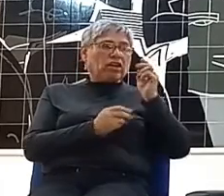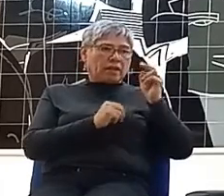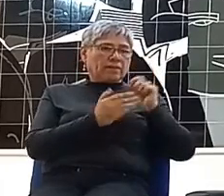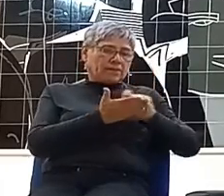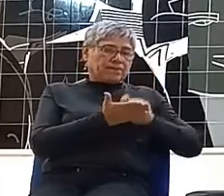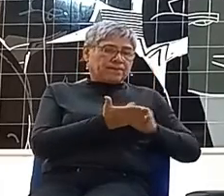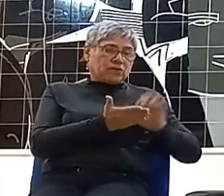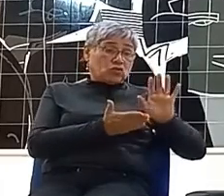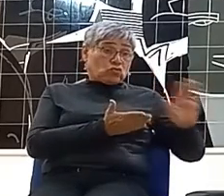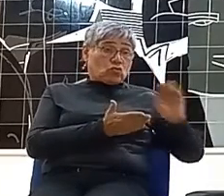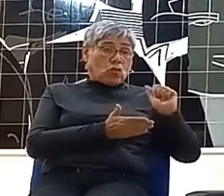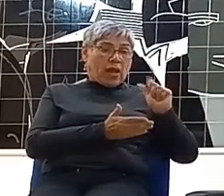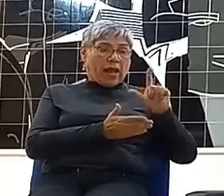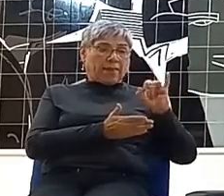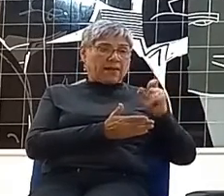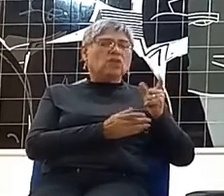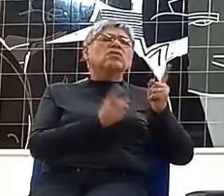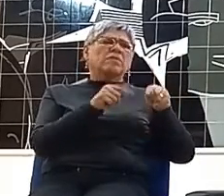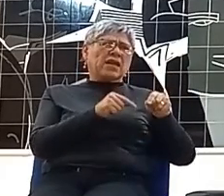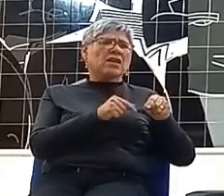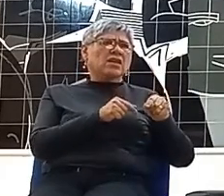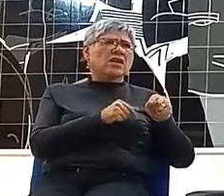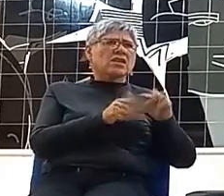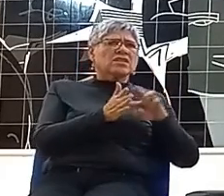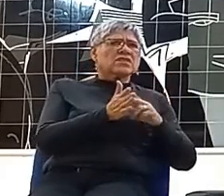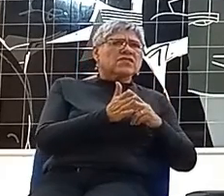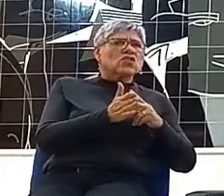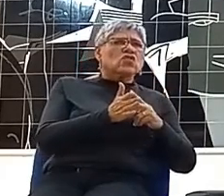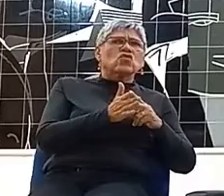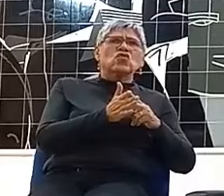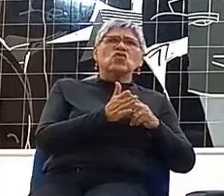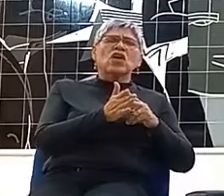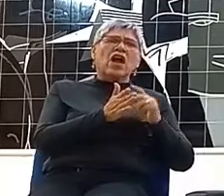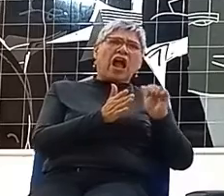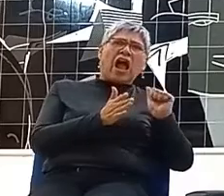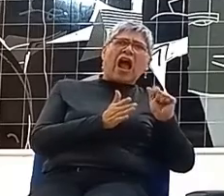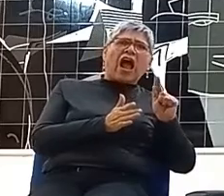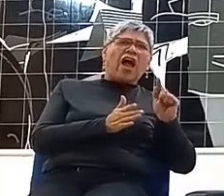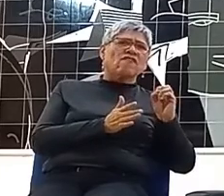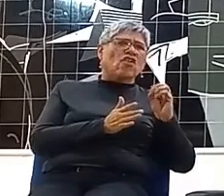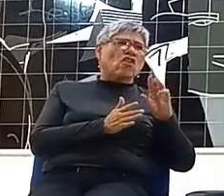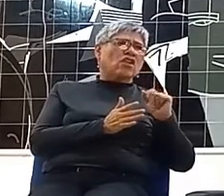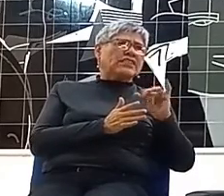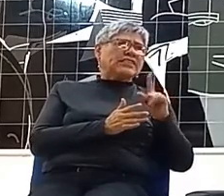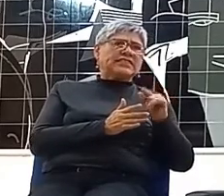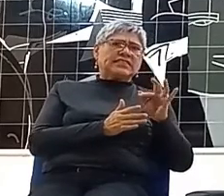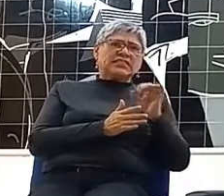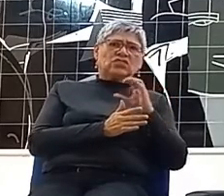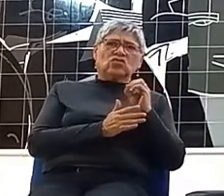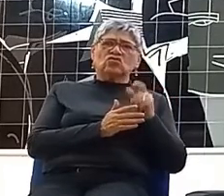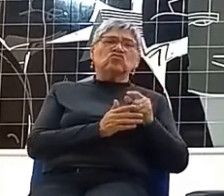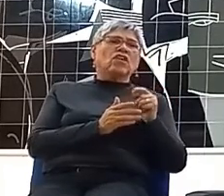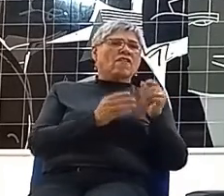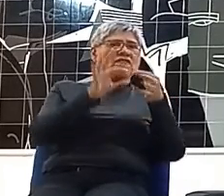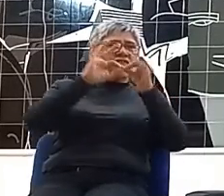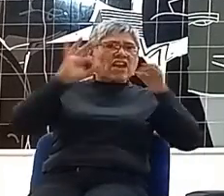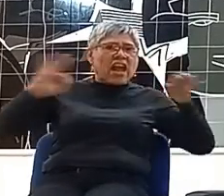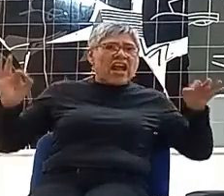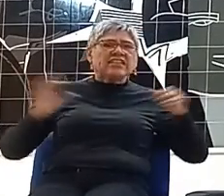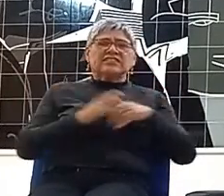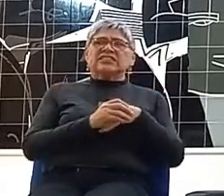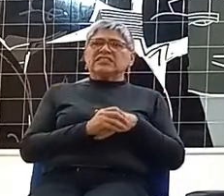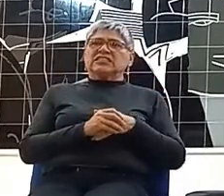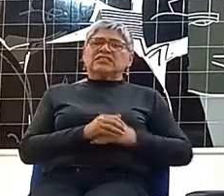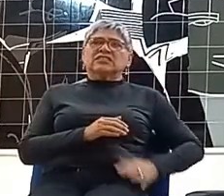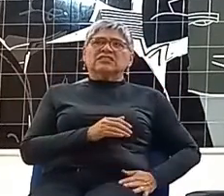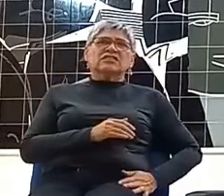de Alberto también se alimenta mucho de lo aforístico, se alimenta mucho de esa frase sentenciosa,